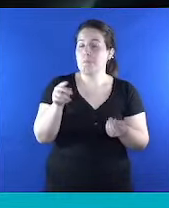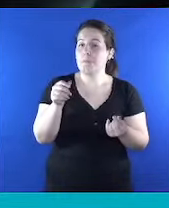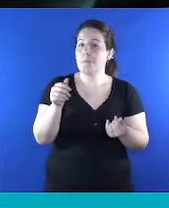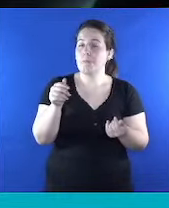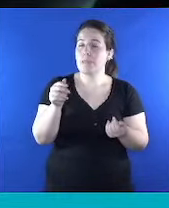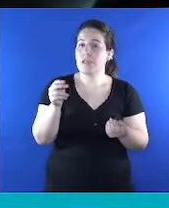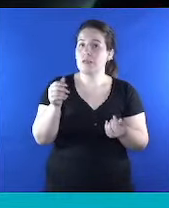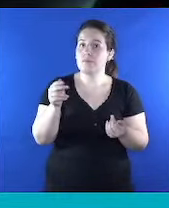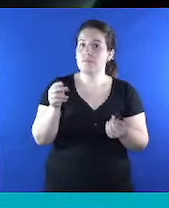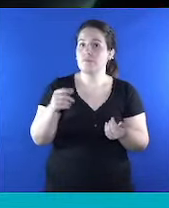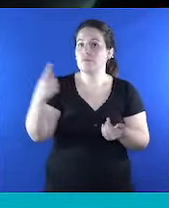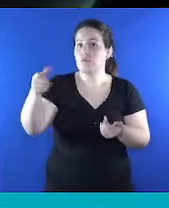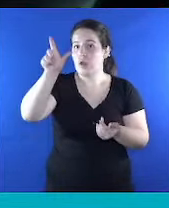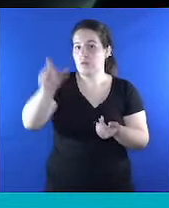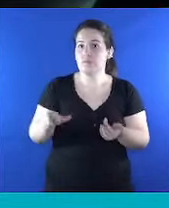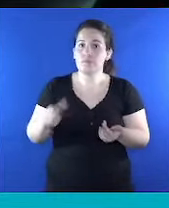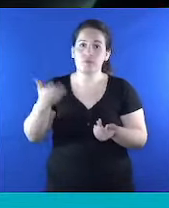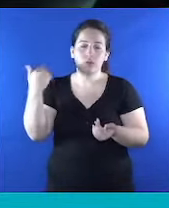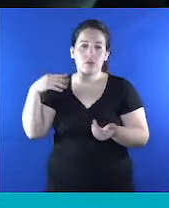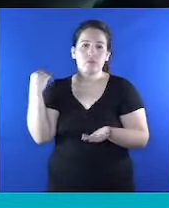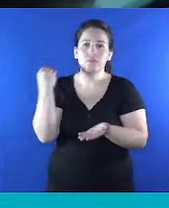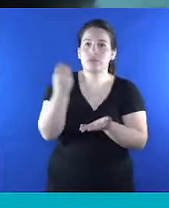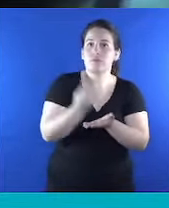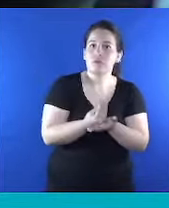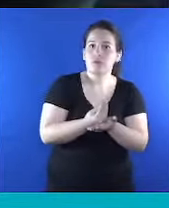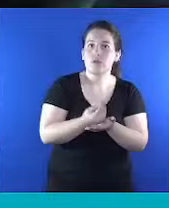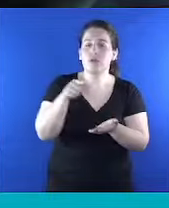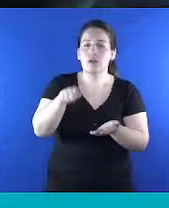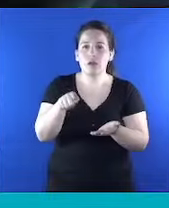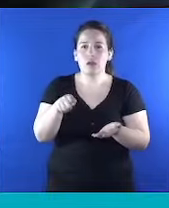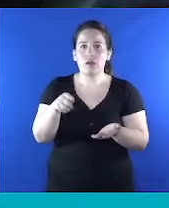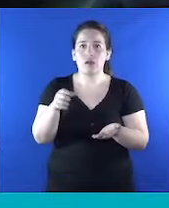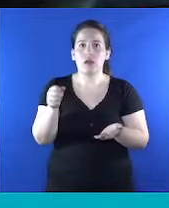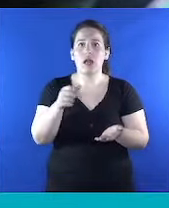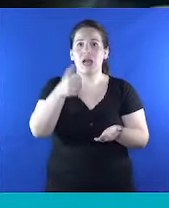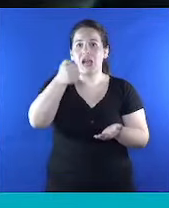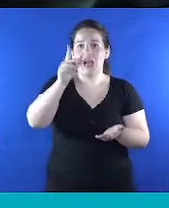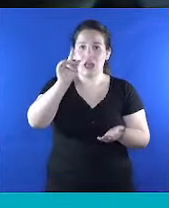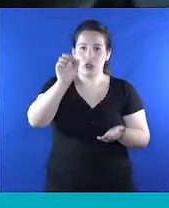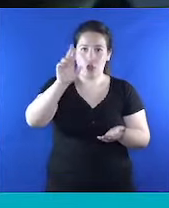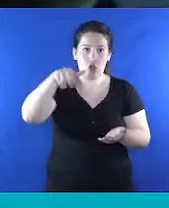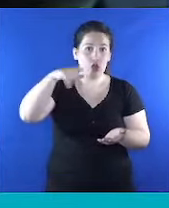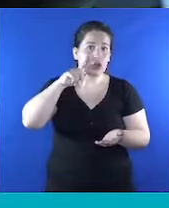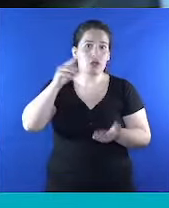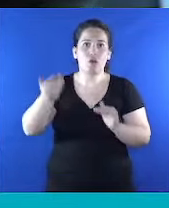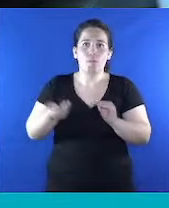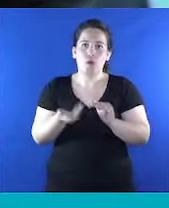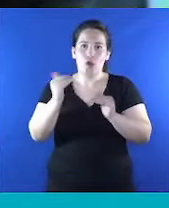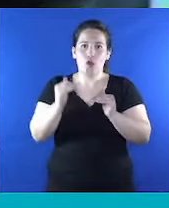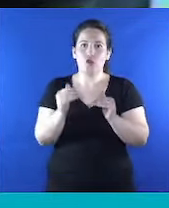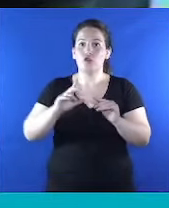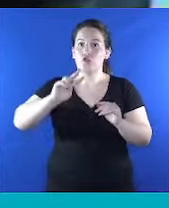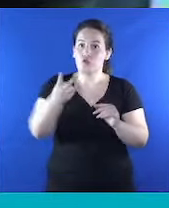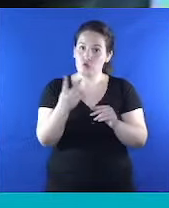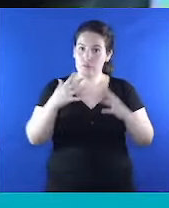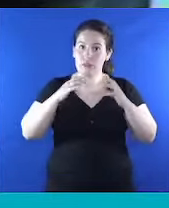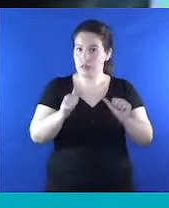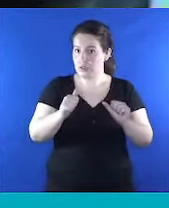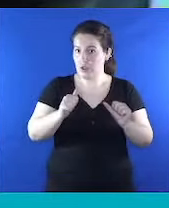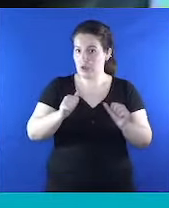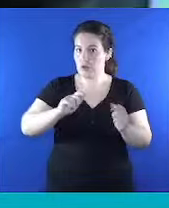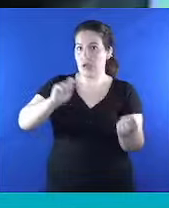espadas mediáticas a al Vocero adorni lo ascendió de subsecretario a